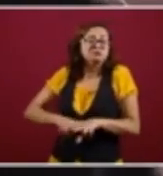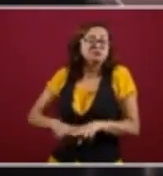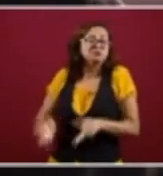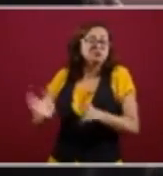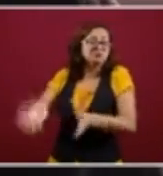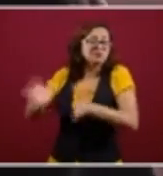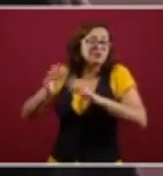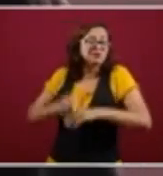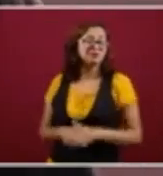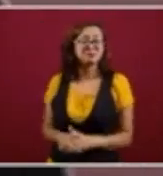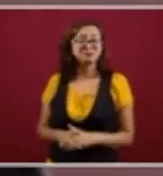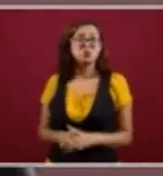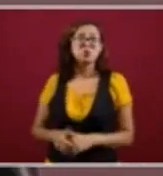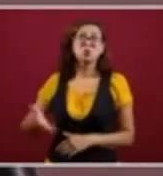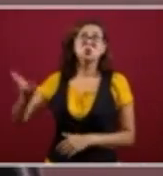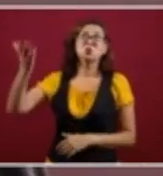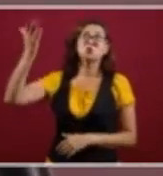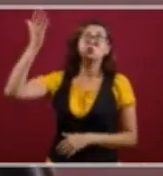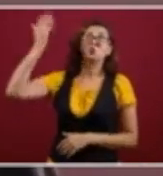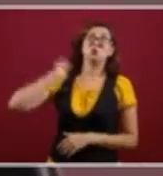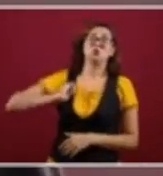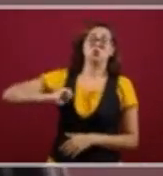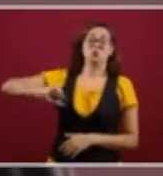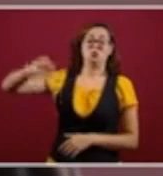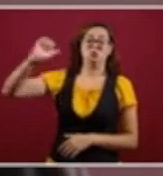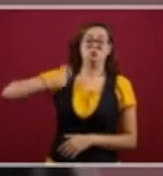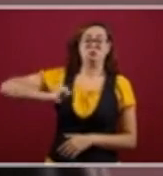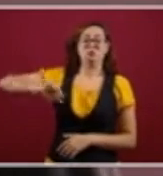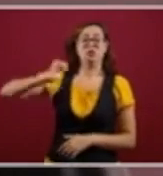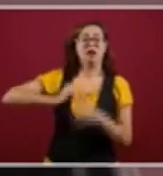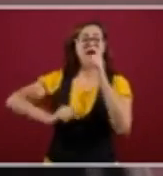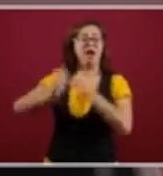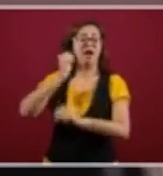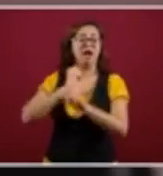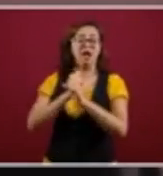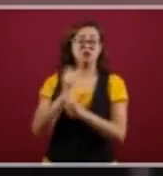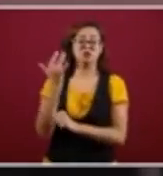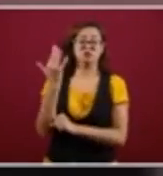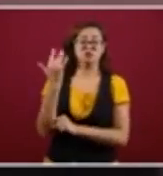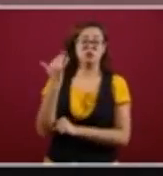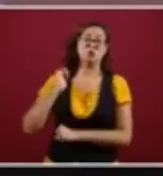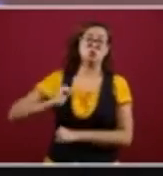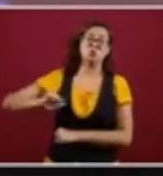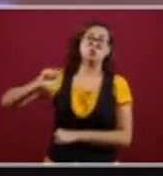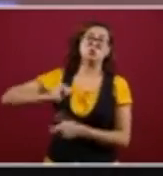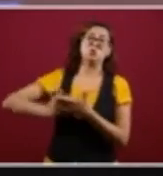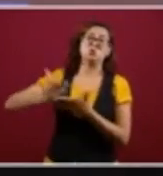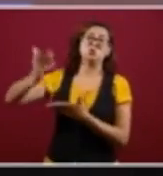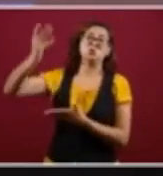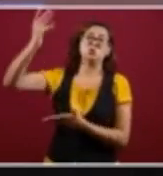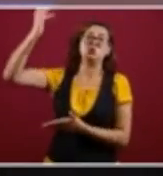utilizados porque desde los años 50 del siglo pasado